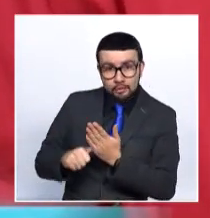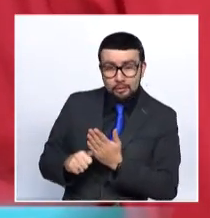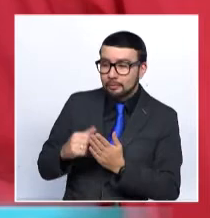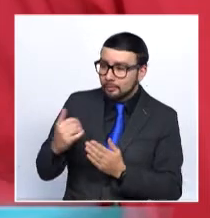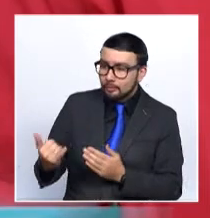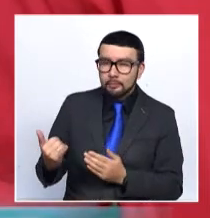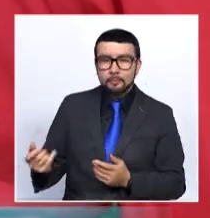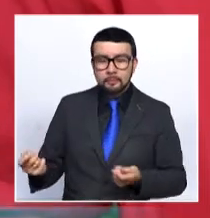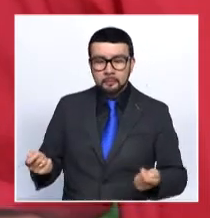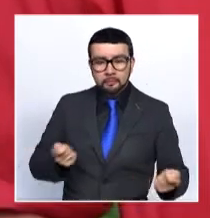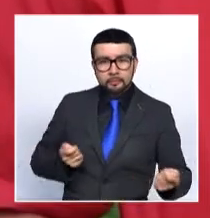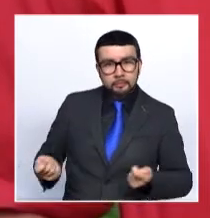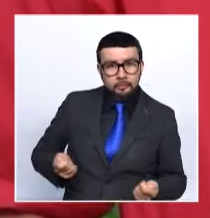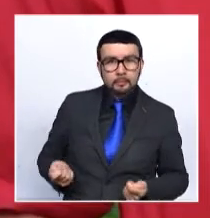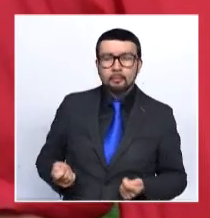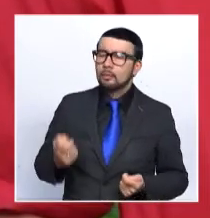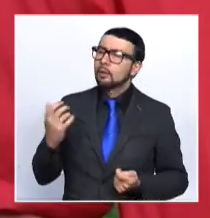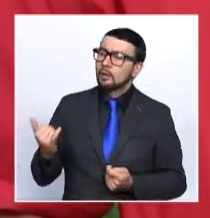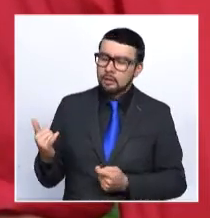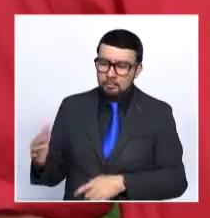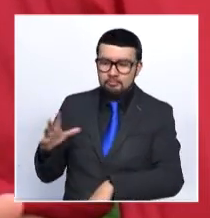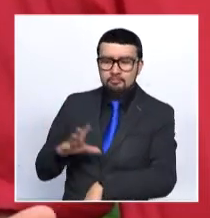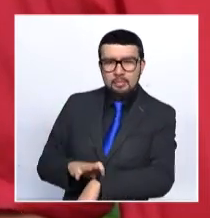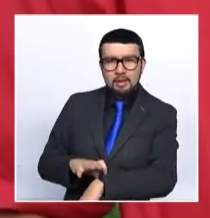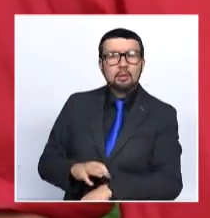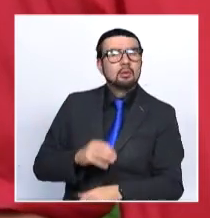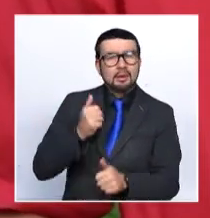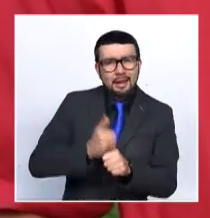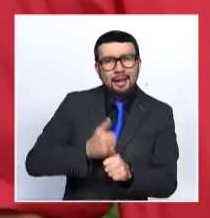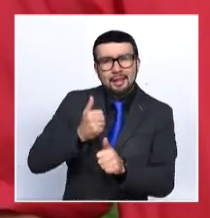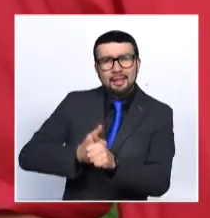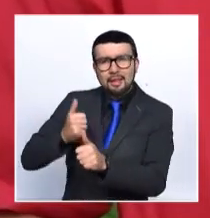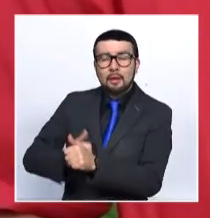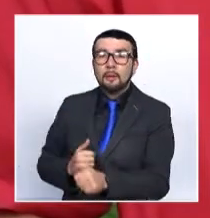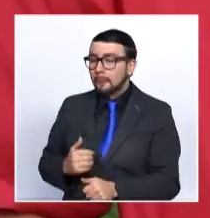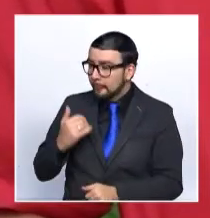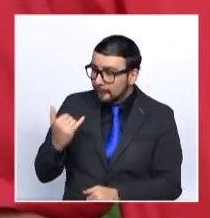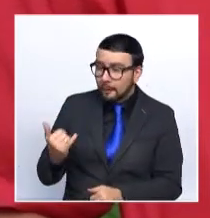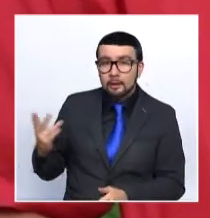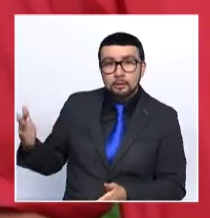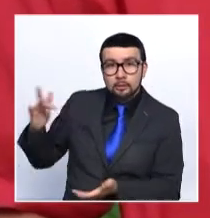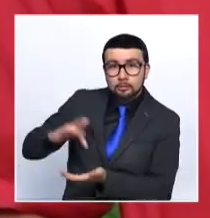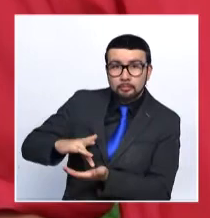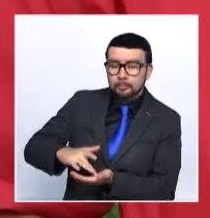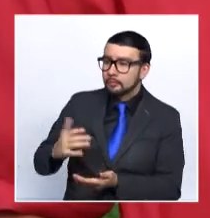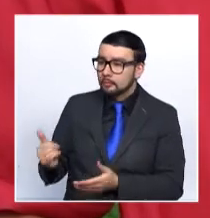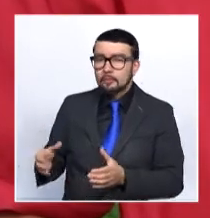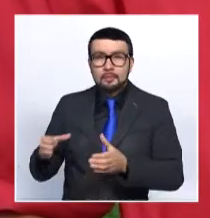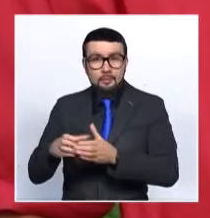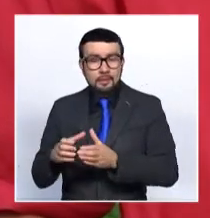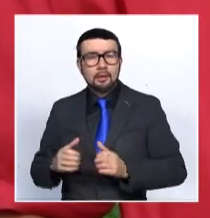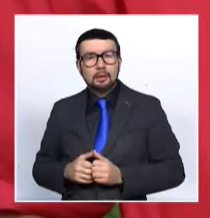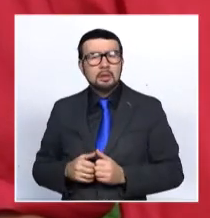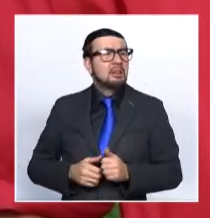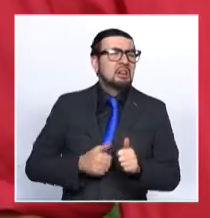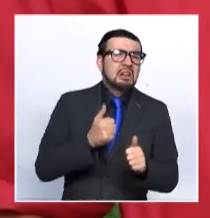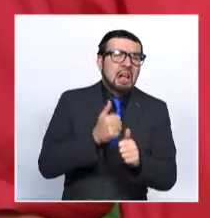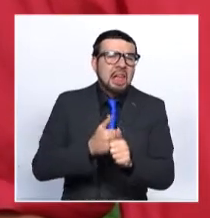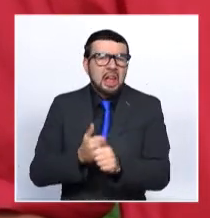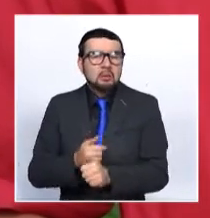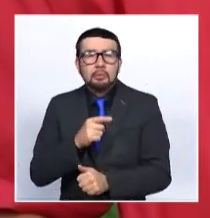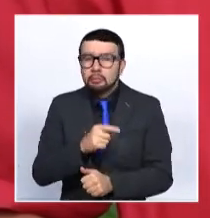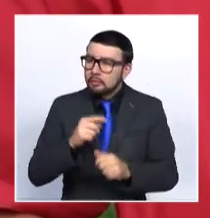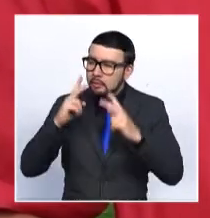los manejamos bajo el criterio médico de cada uno de los que pertenecemos a este equipo. Cada quien hace la